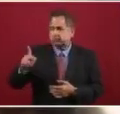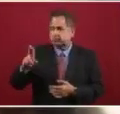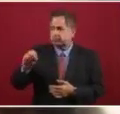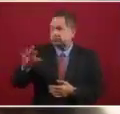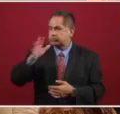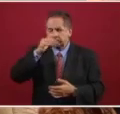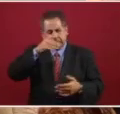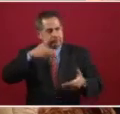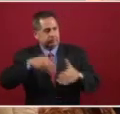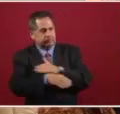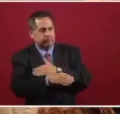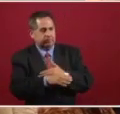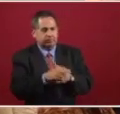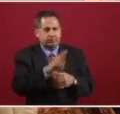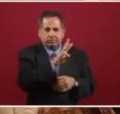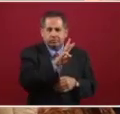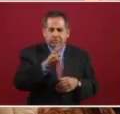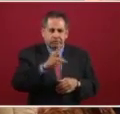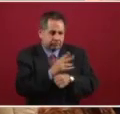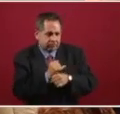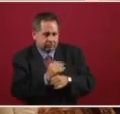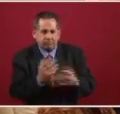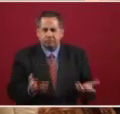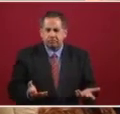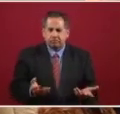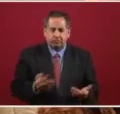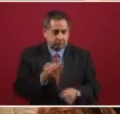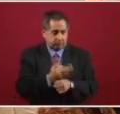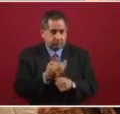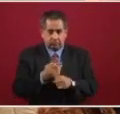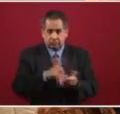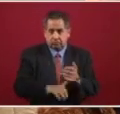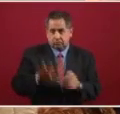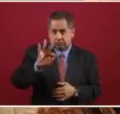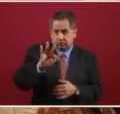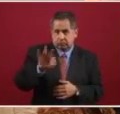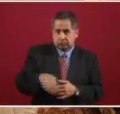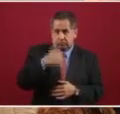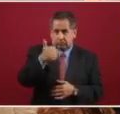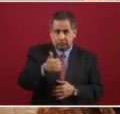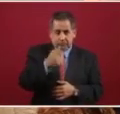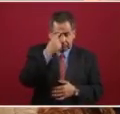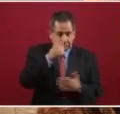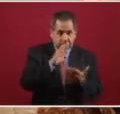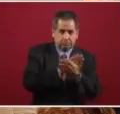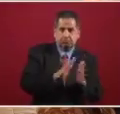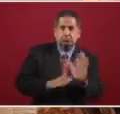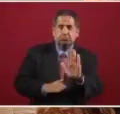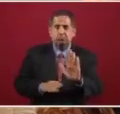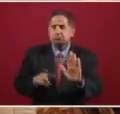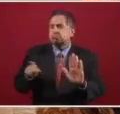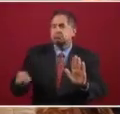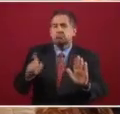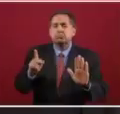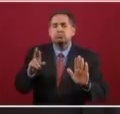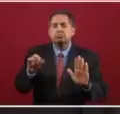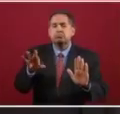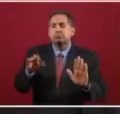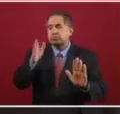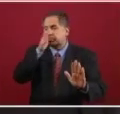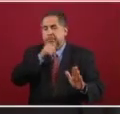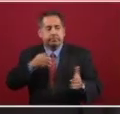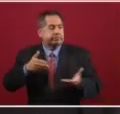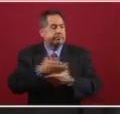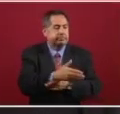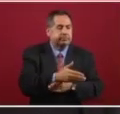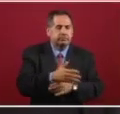softwares. Hasta ese momento hay 46 amparos para que la Profeco no verifique esos softwares, porque esos señores están